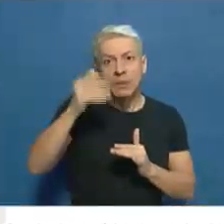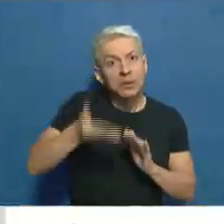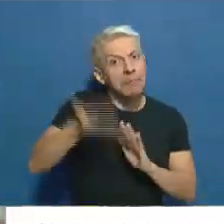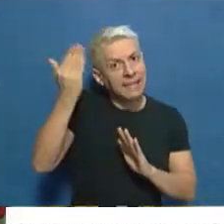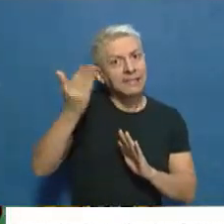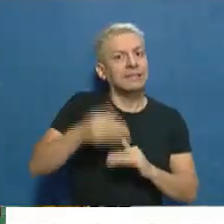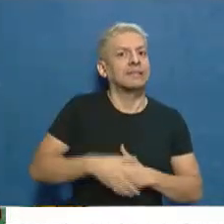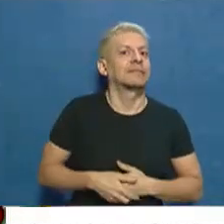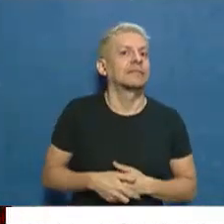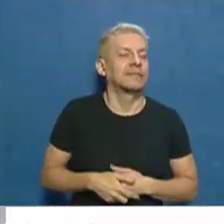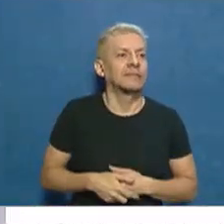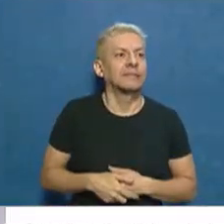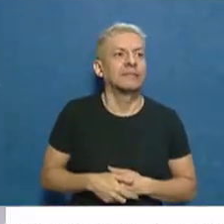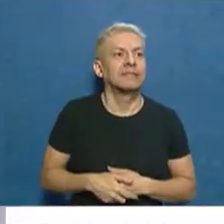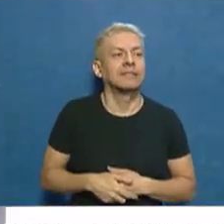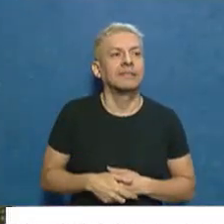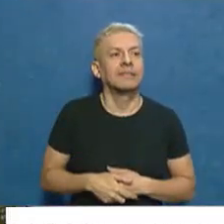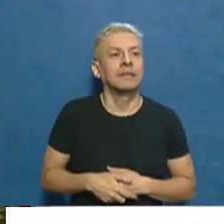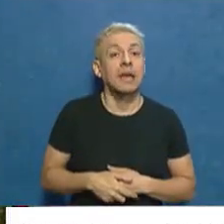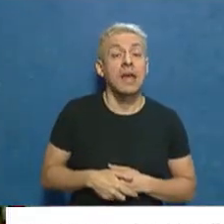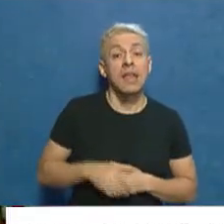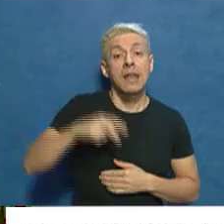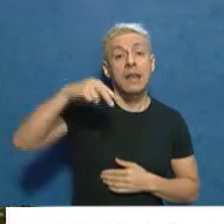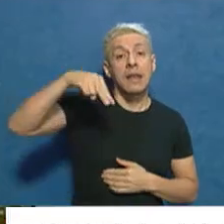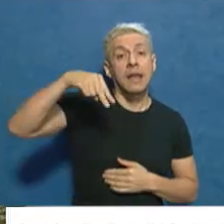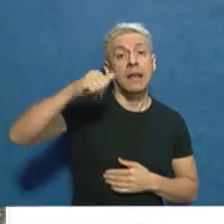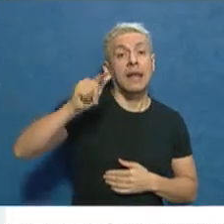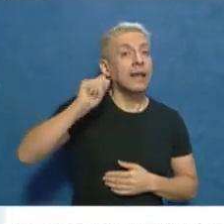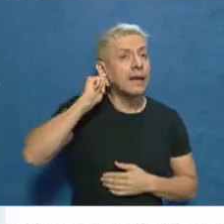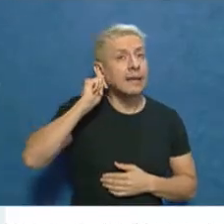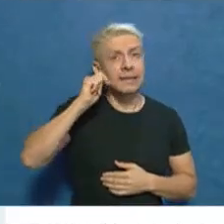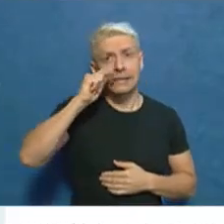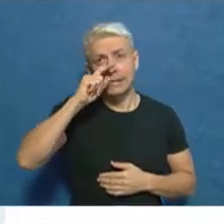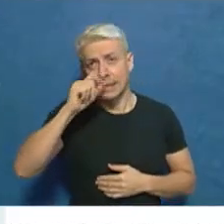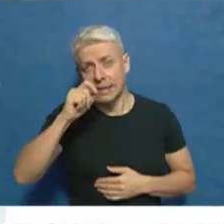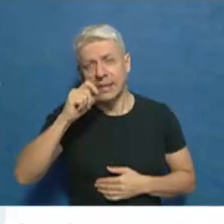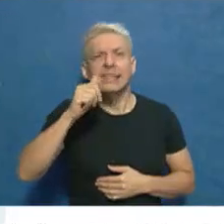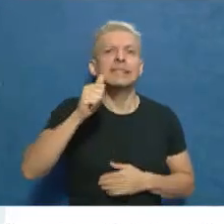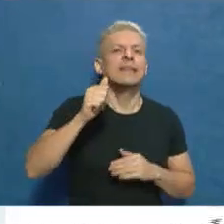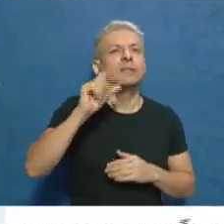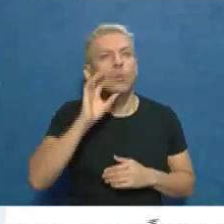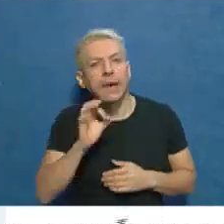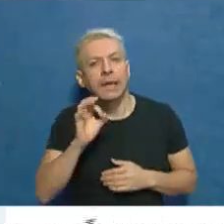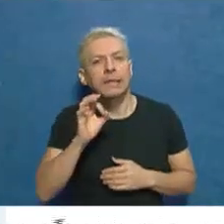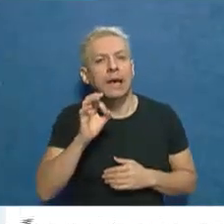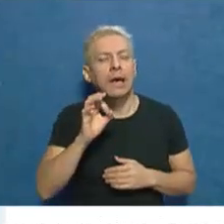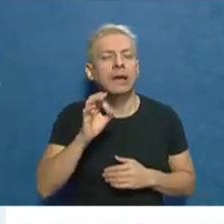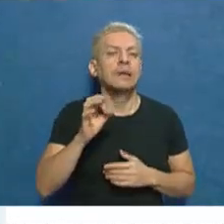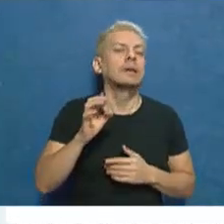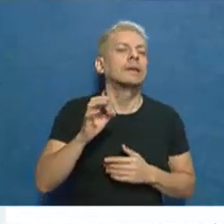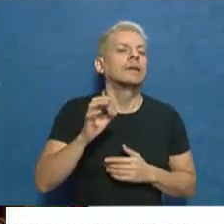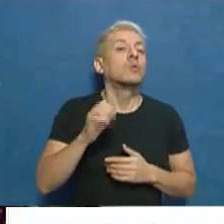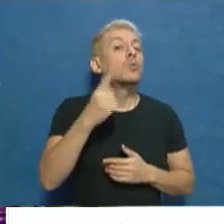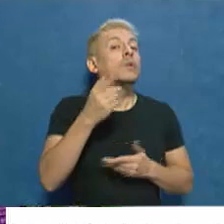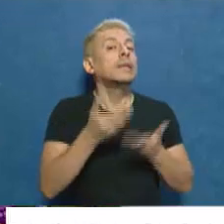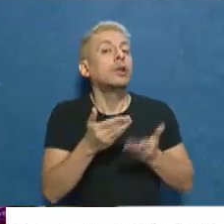70%. Tenemos nalga en 670 kilos, 650, punta de pierna 650. ¿Quiere llevarse un kilo de